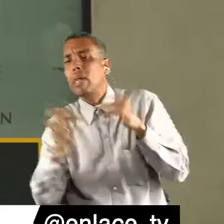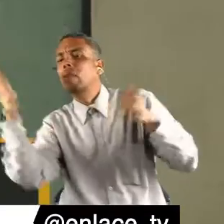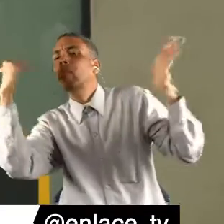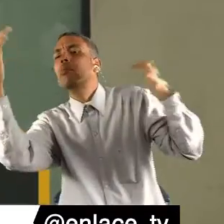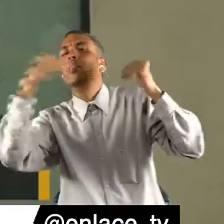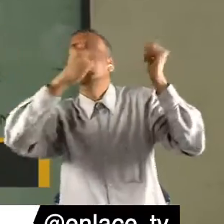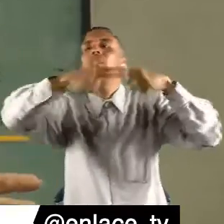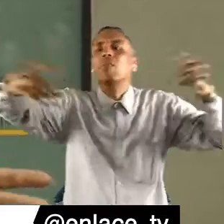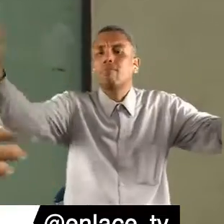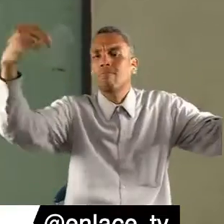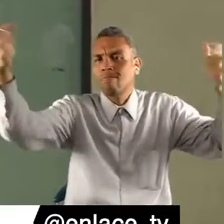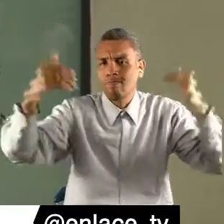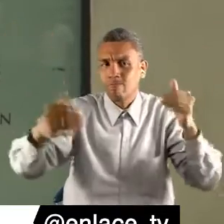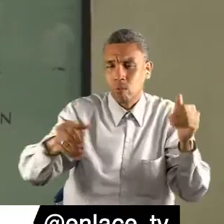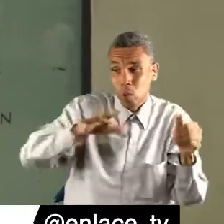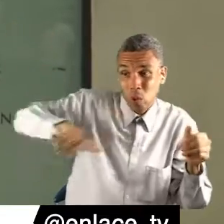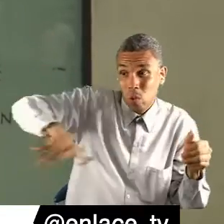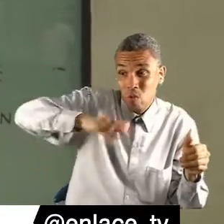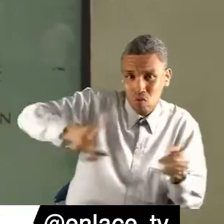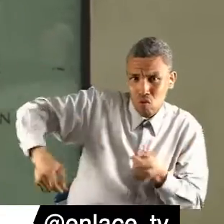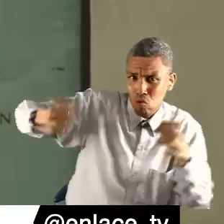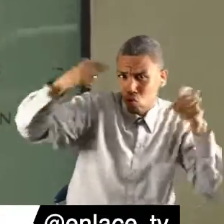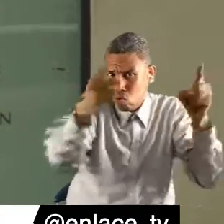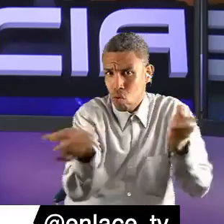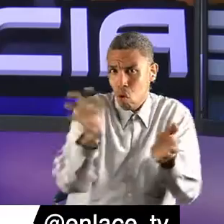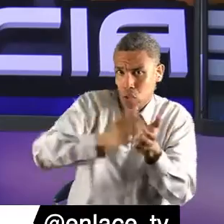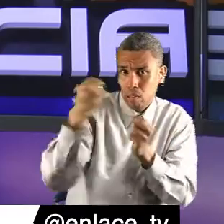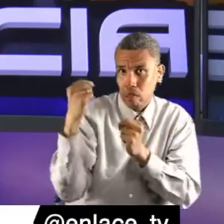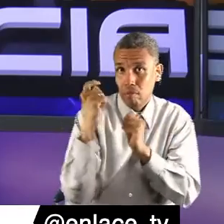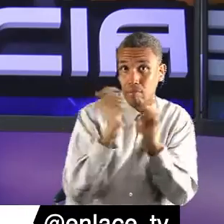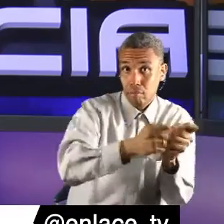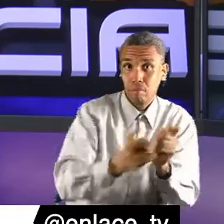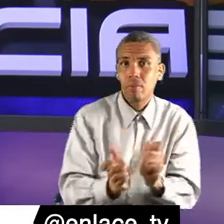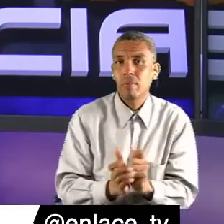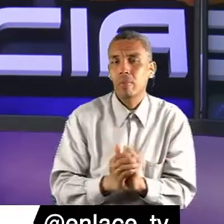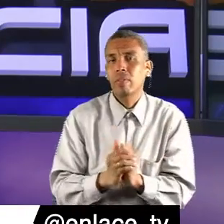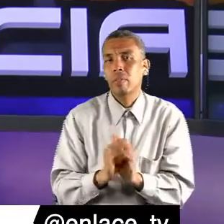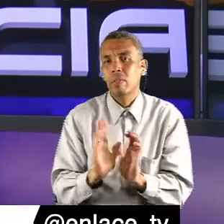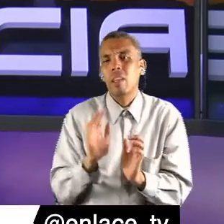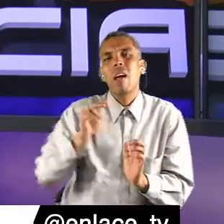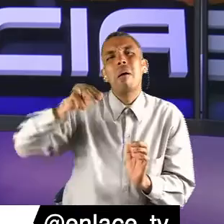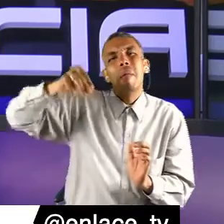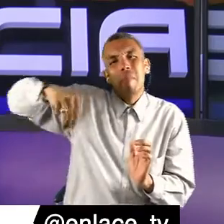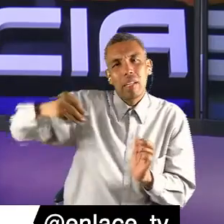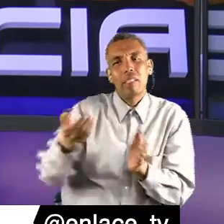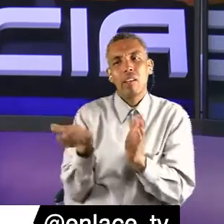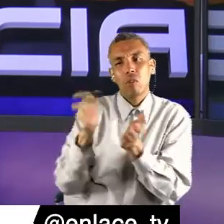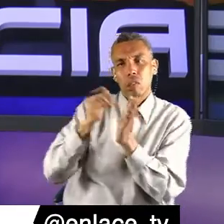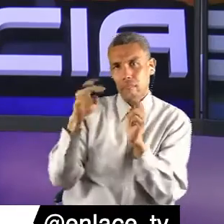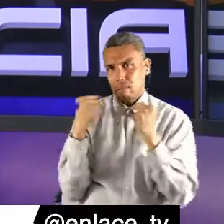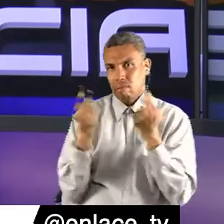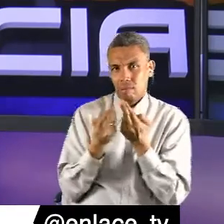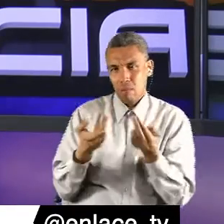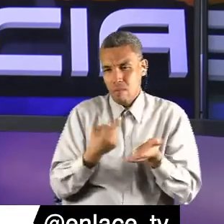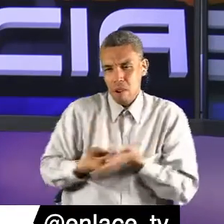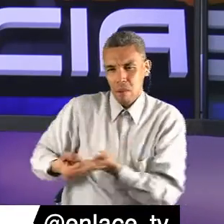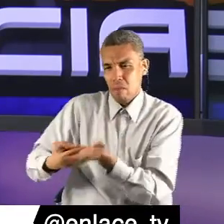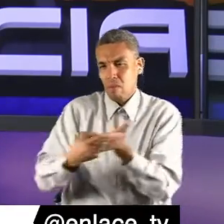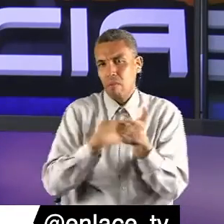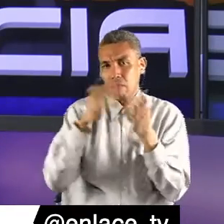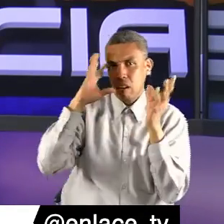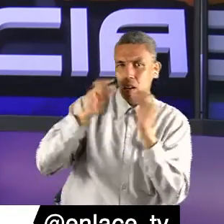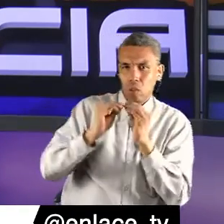barrio Villaluz. Por supuesto que estaremos muy atentos. Y por supuesto estaremos nosotros también muy atentos para informar a